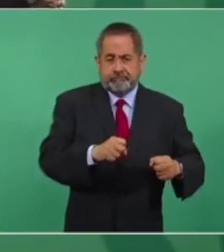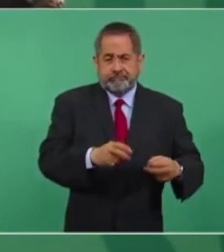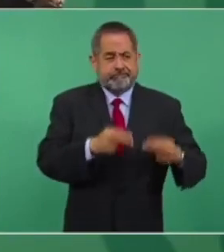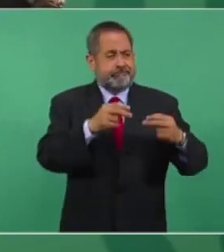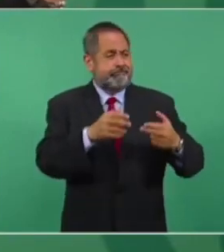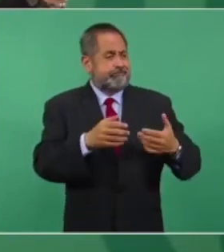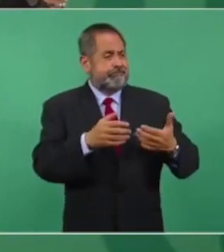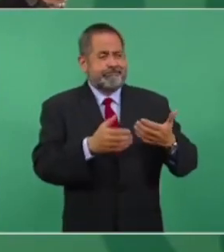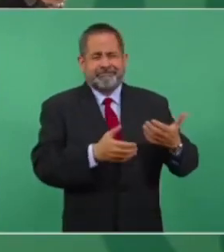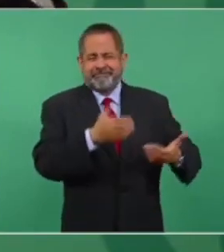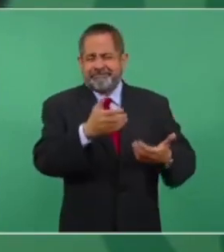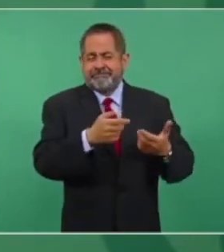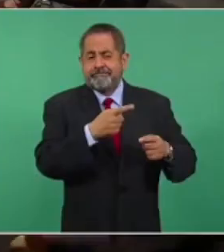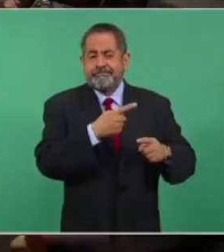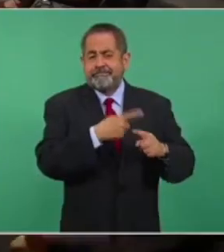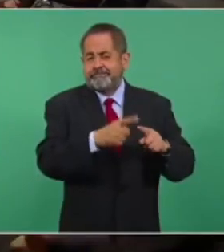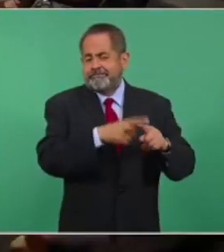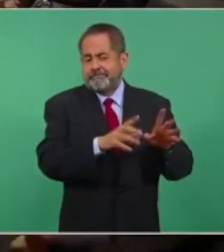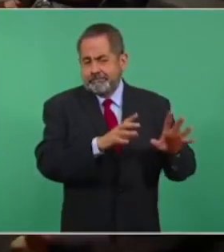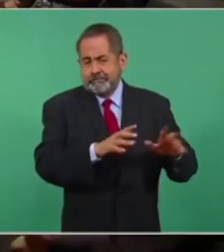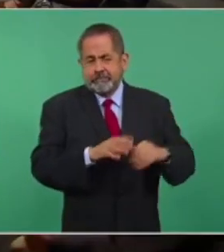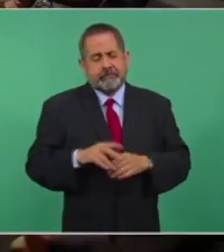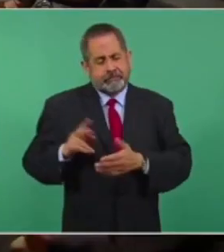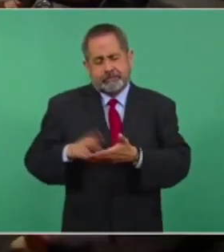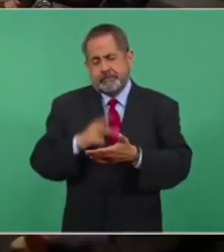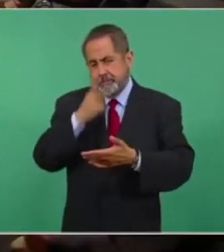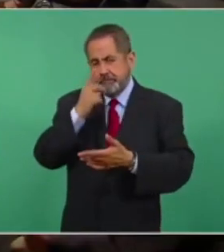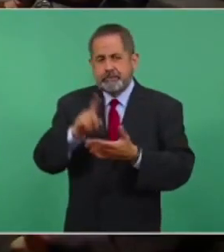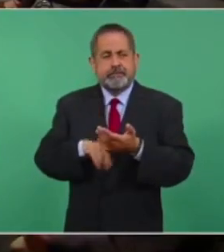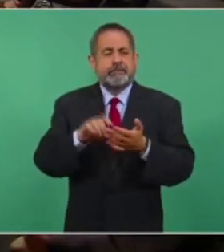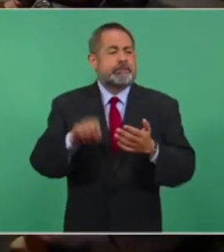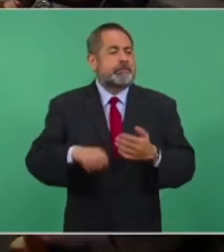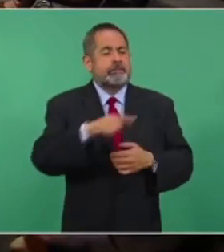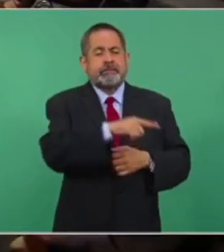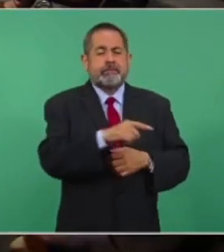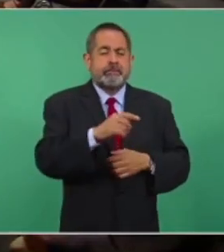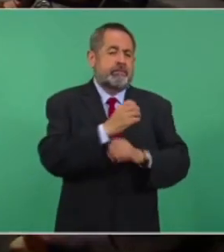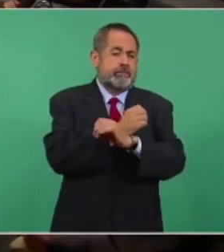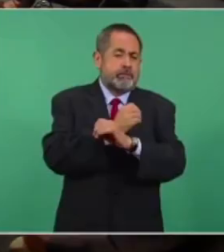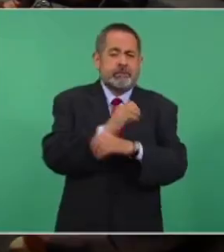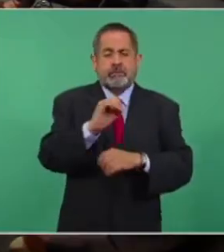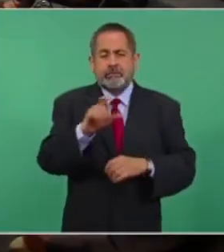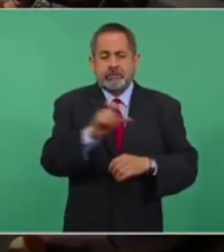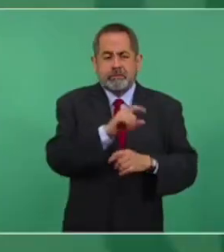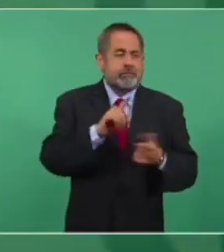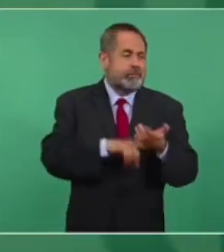comerciales, que ya se ha dicho aquí, los Oxxos, todo eso,